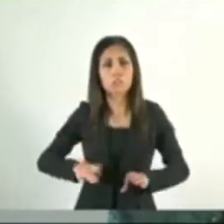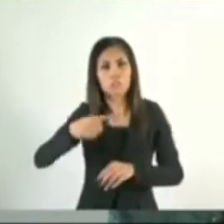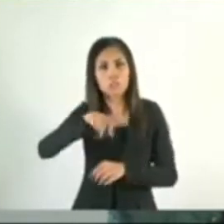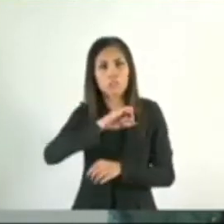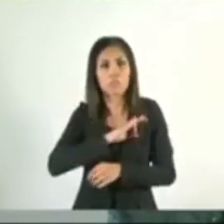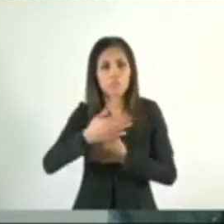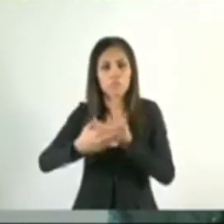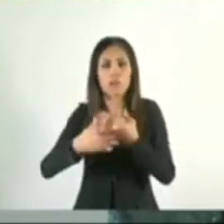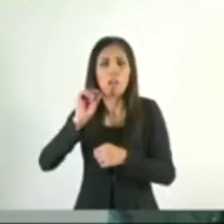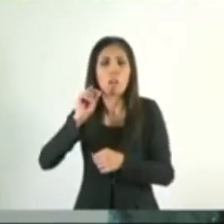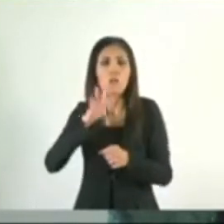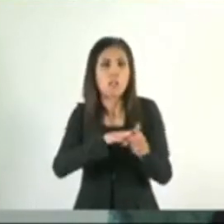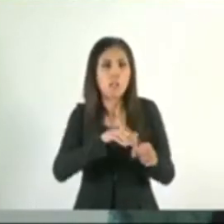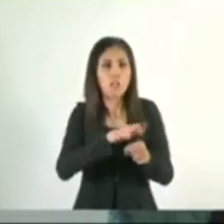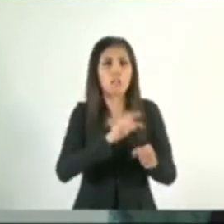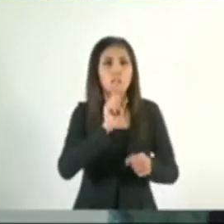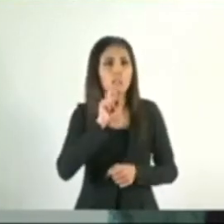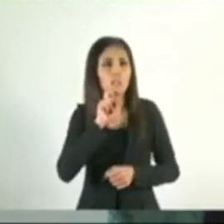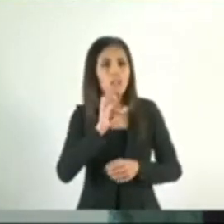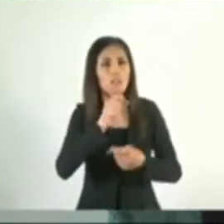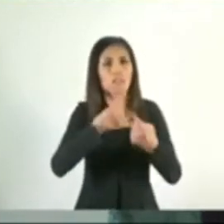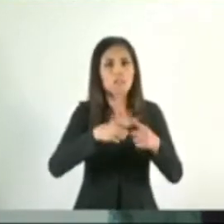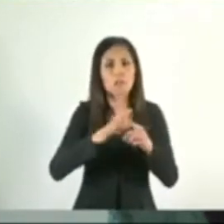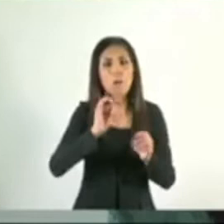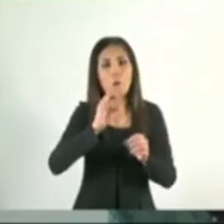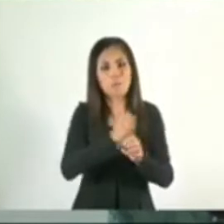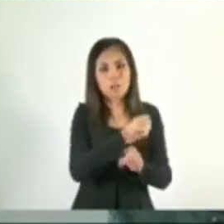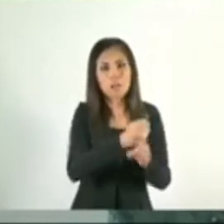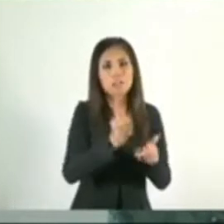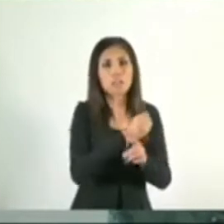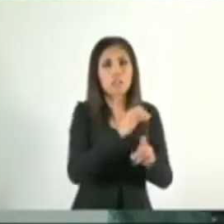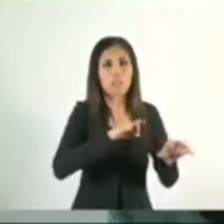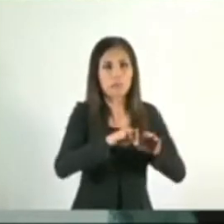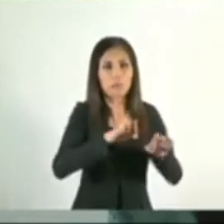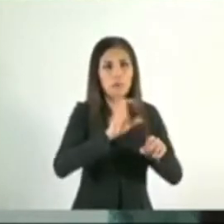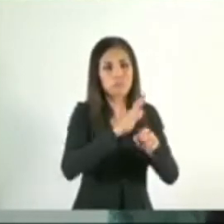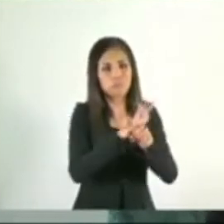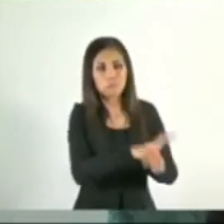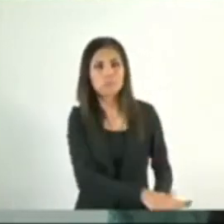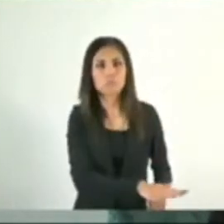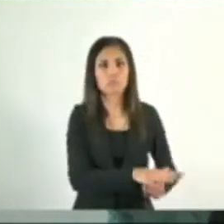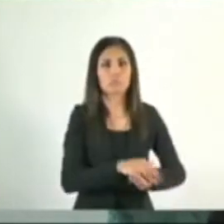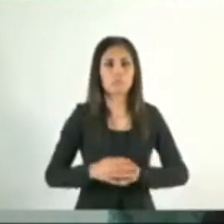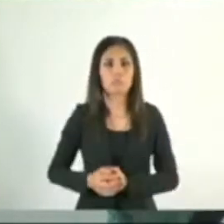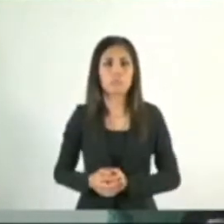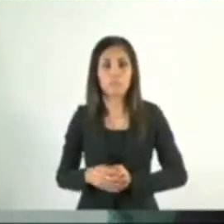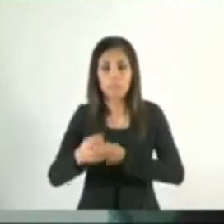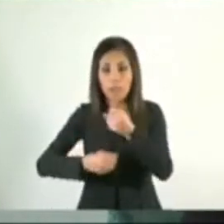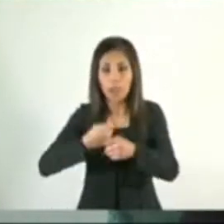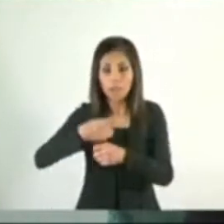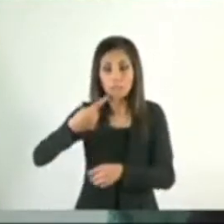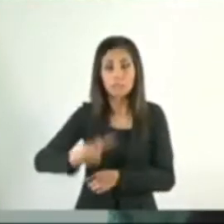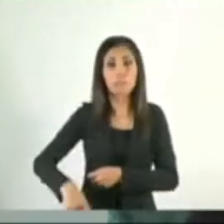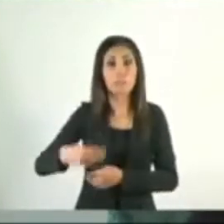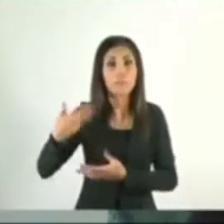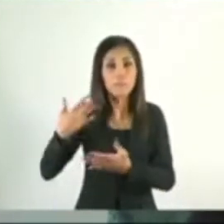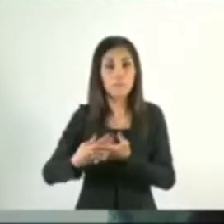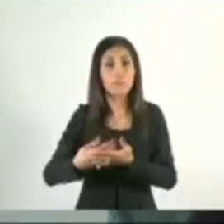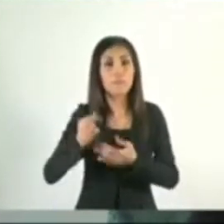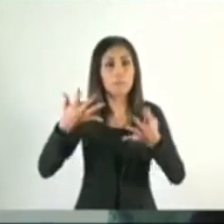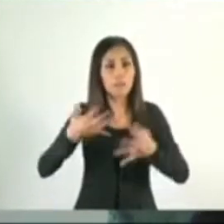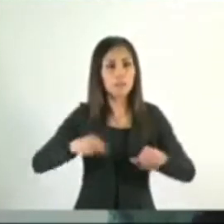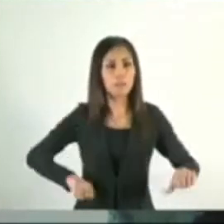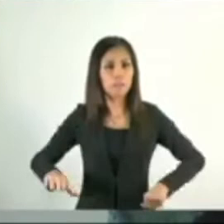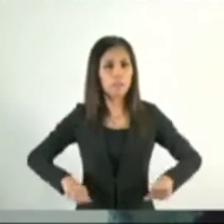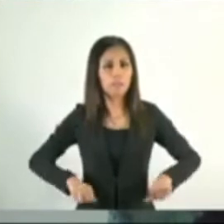constituir acoso, hostigamiento sexual, violencia laboral y o actos de discriminación. Durante el año que se informa, se han promovido actividades a